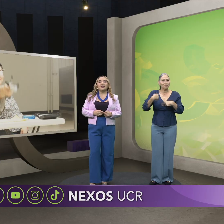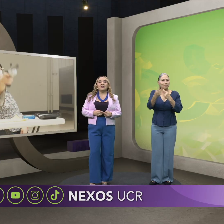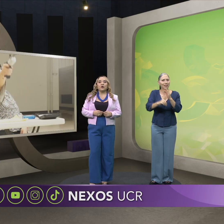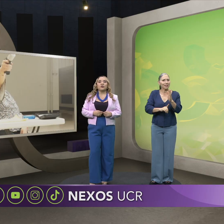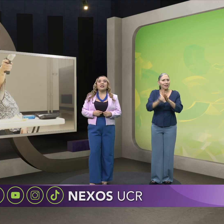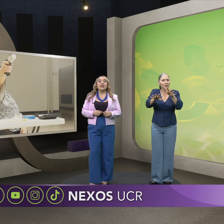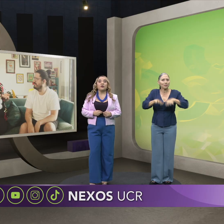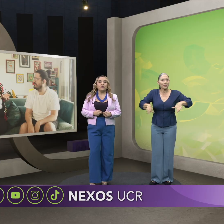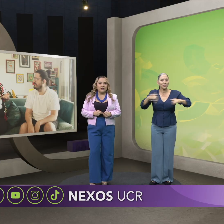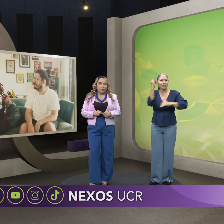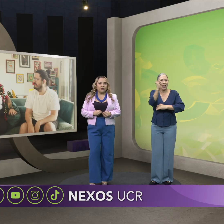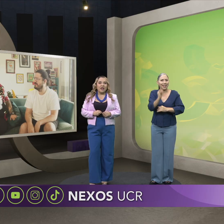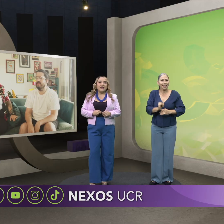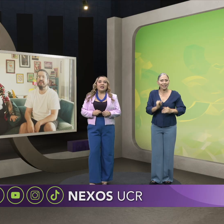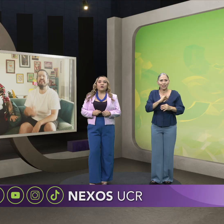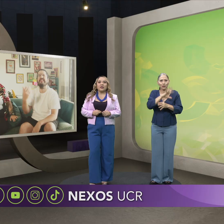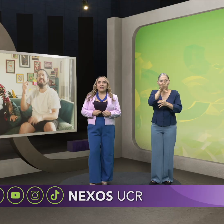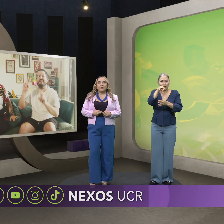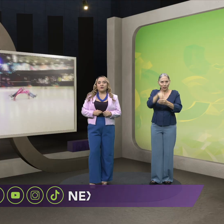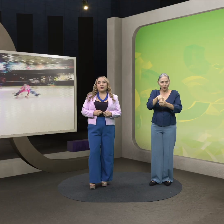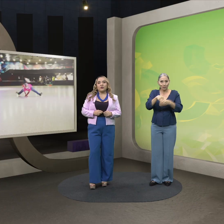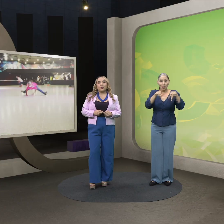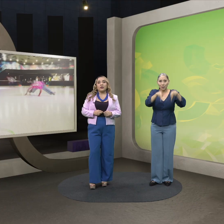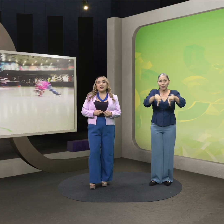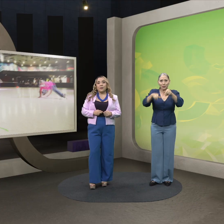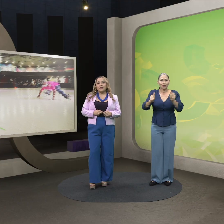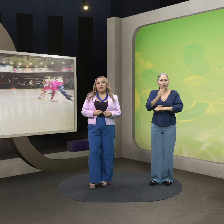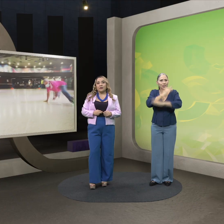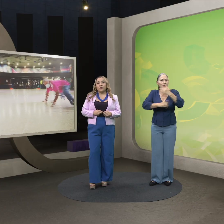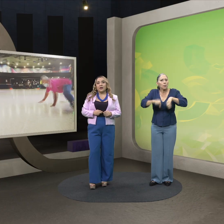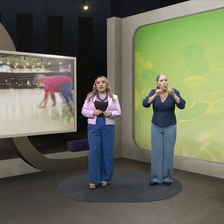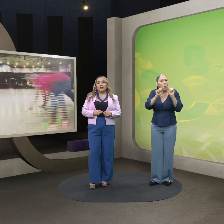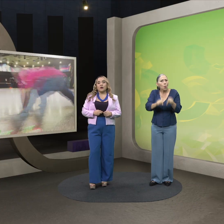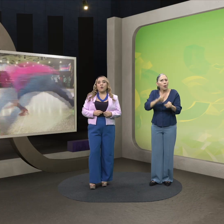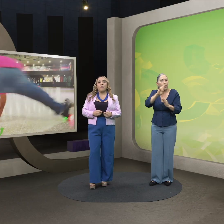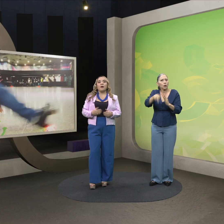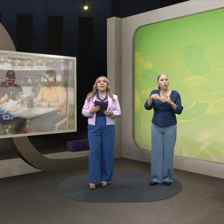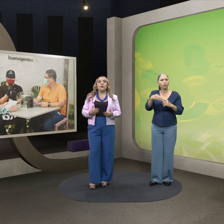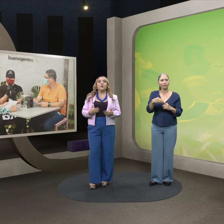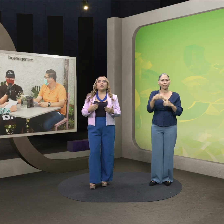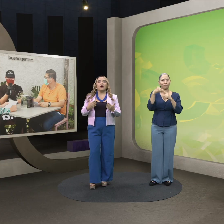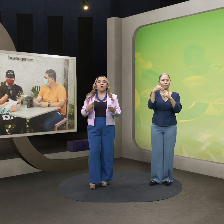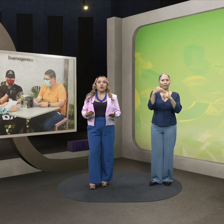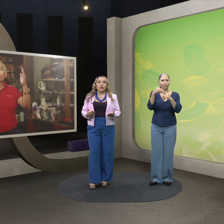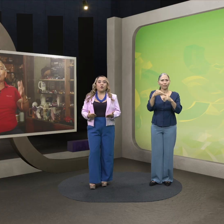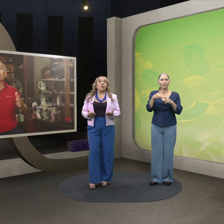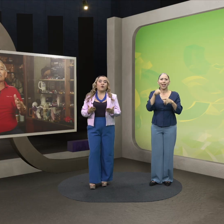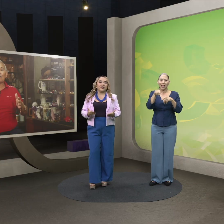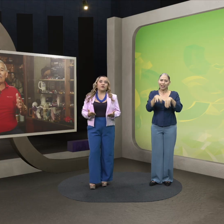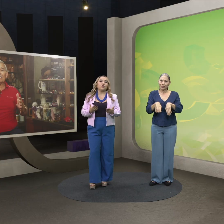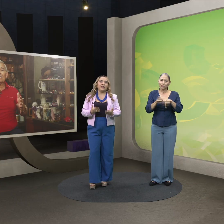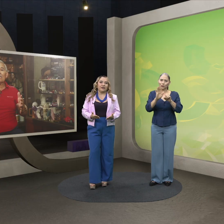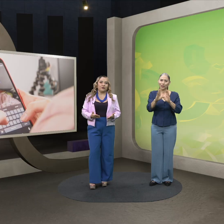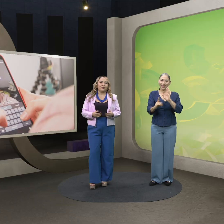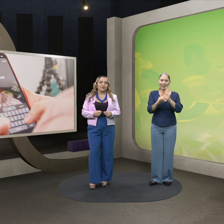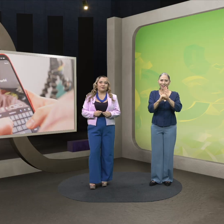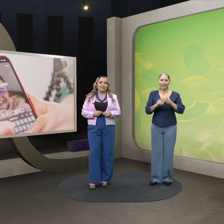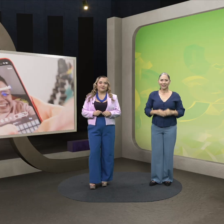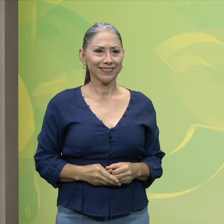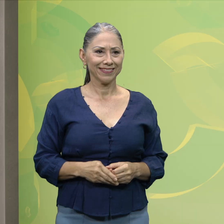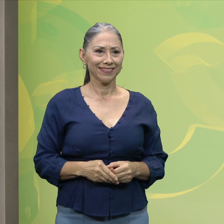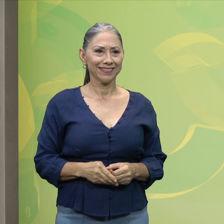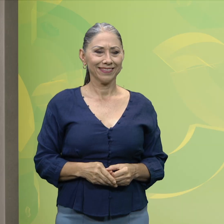espacios artísticos inclusivos y en los que las personas con discapacidad puedan tener un papel protagónico, como es su derecho.